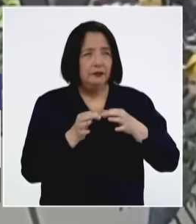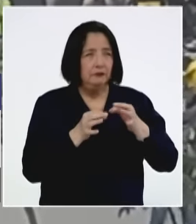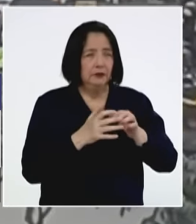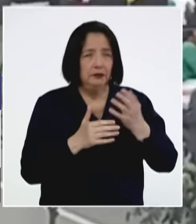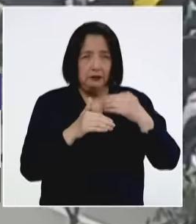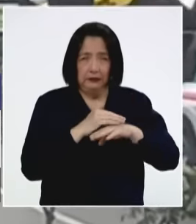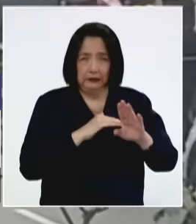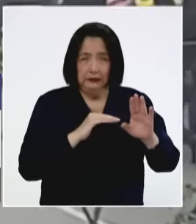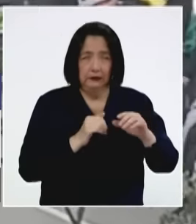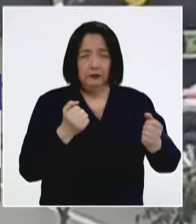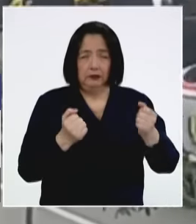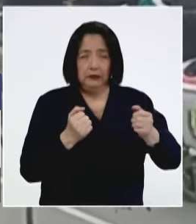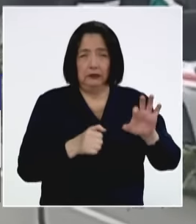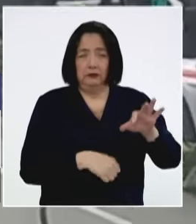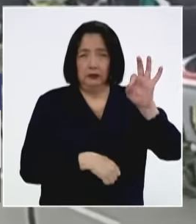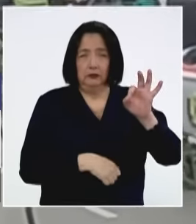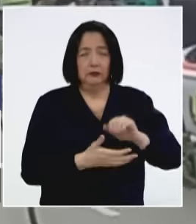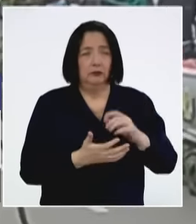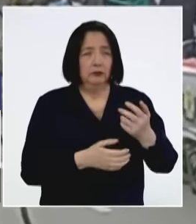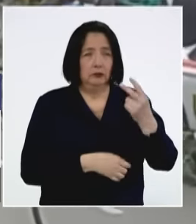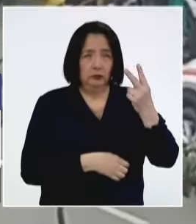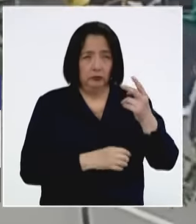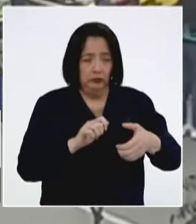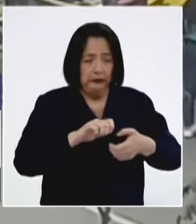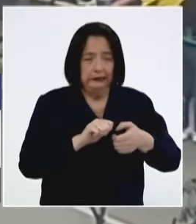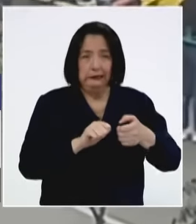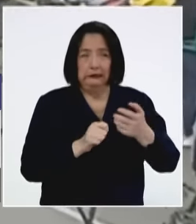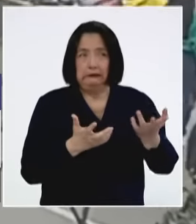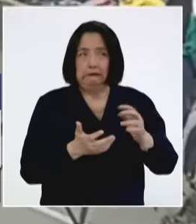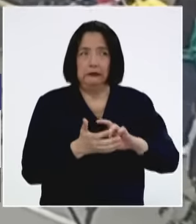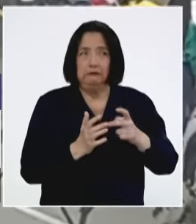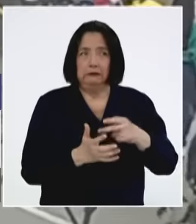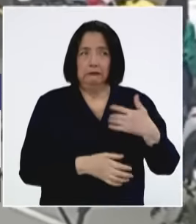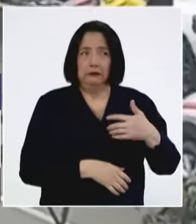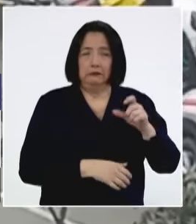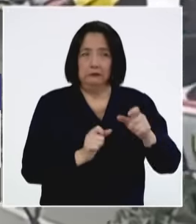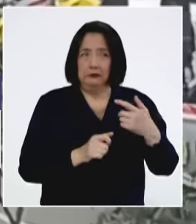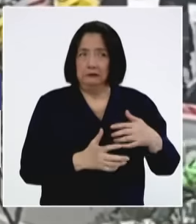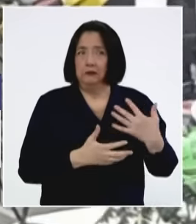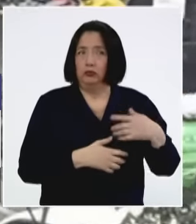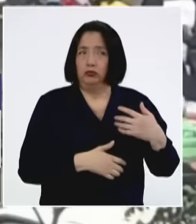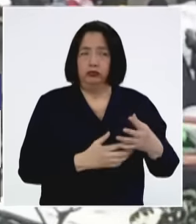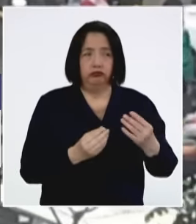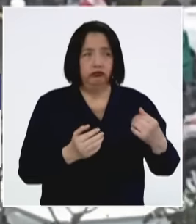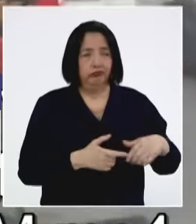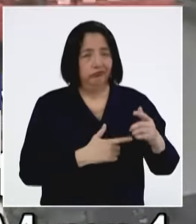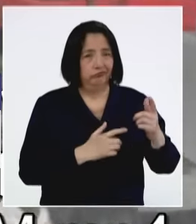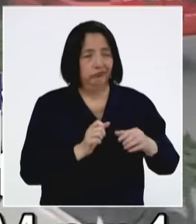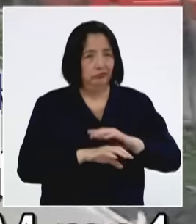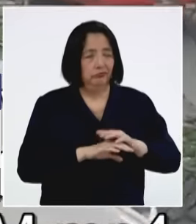que dentro de este vehículo se les habría encontrado también 2 granadas. Significa que estos sujetos han venido bien armados, muy